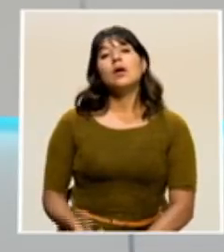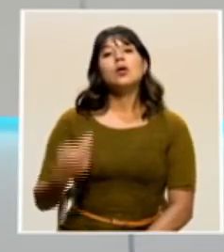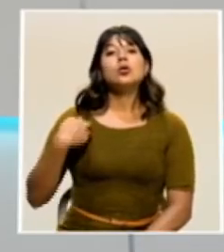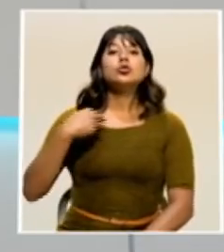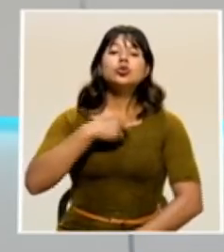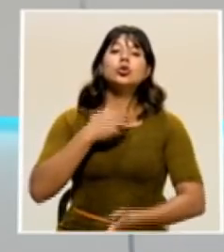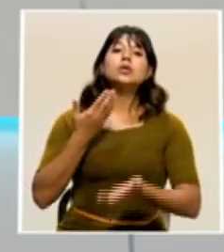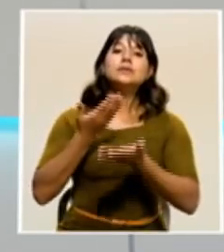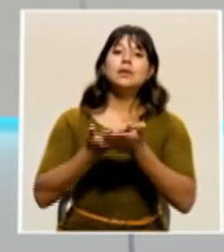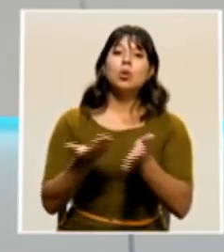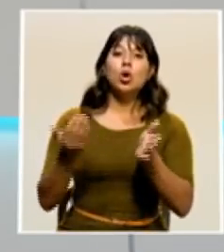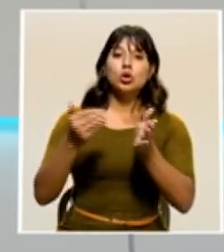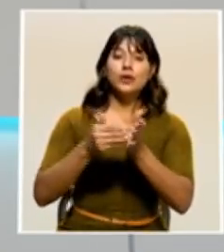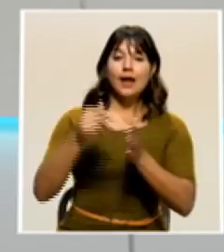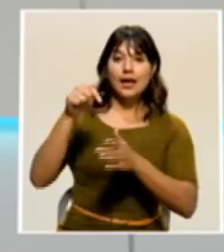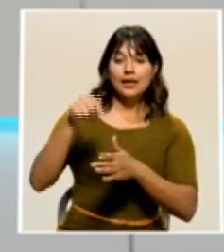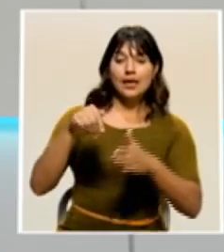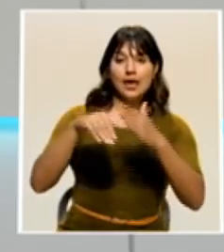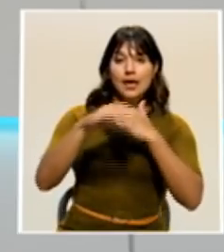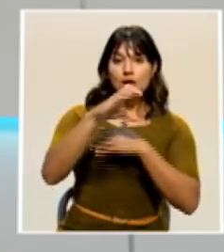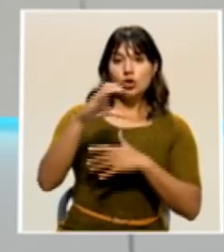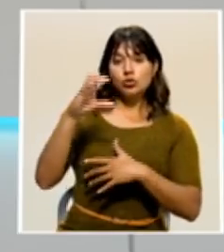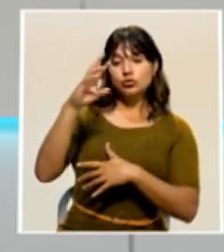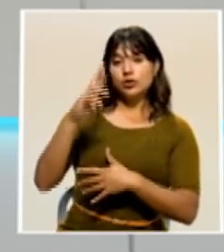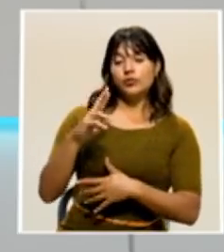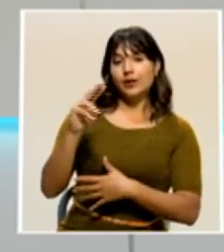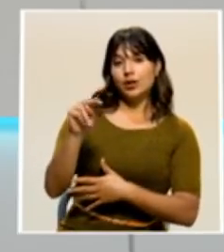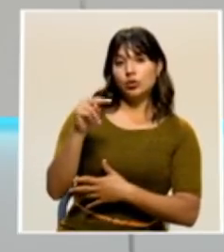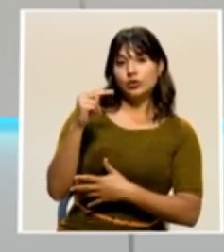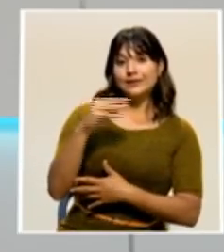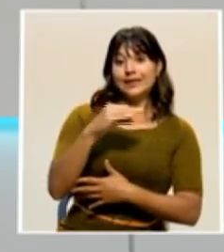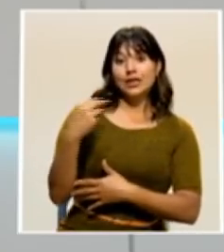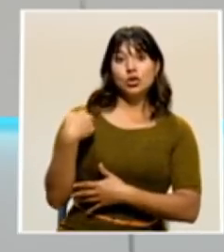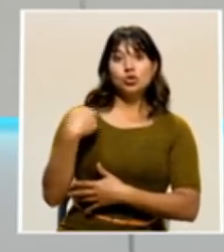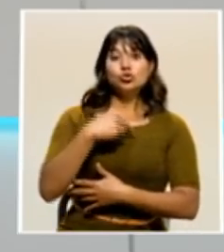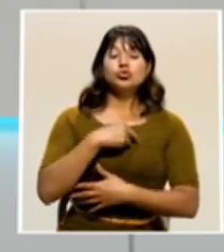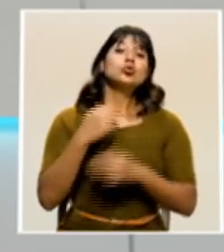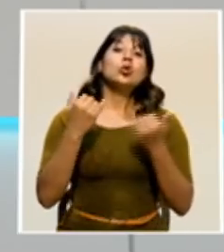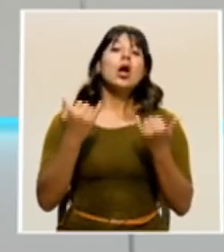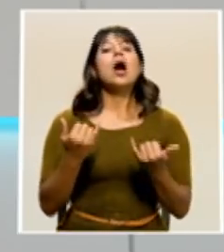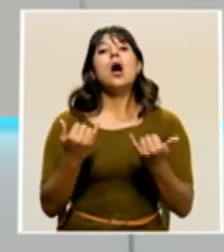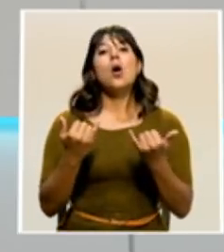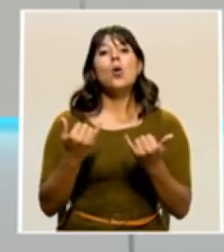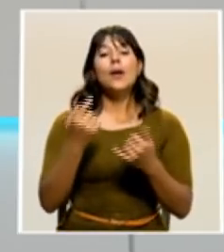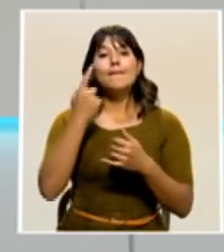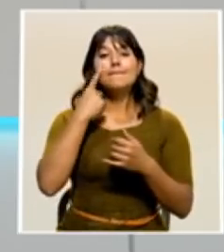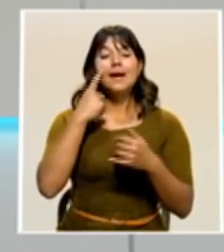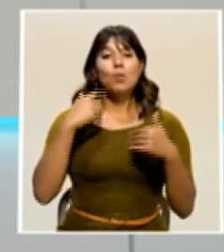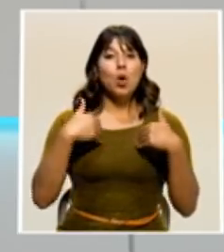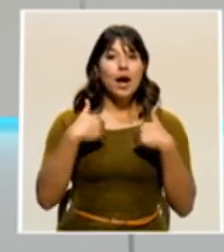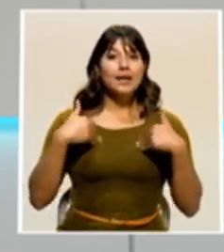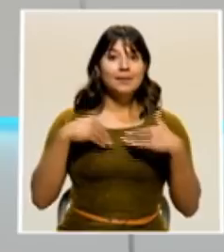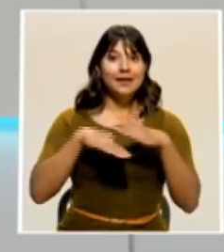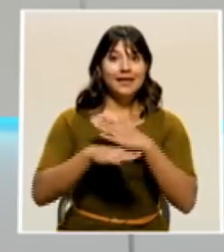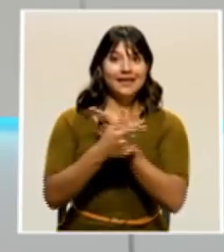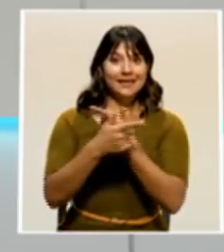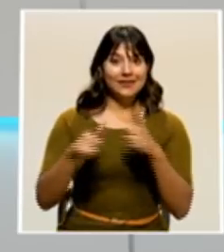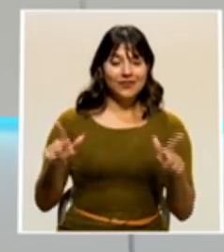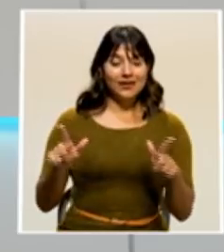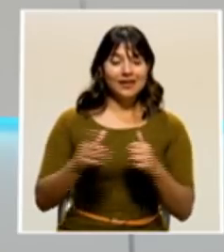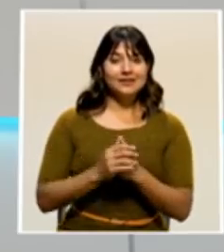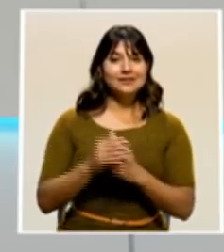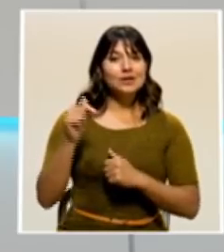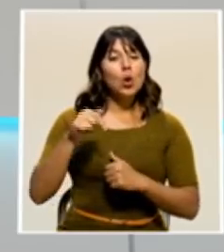Estamos de regreso en la edición estelar de Costa Rica Noticias y nos vamos a nuestra sección Animales en Libertad.